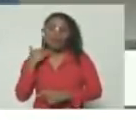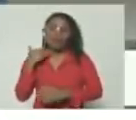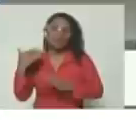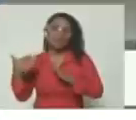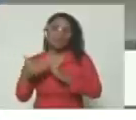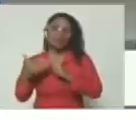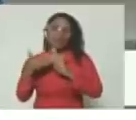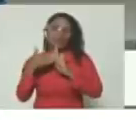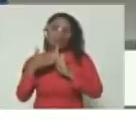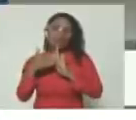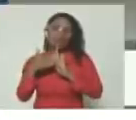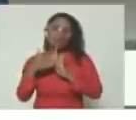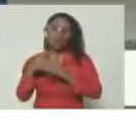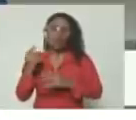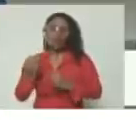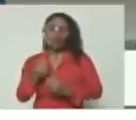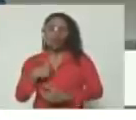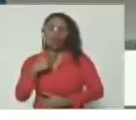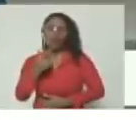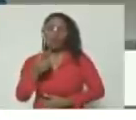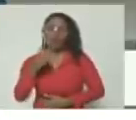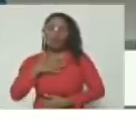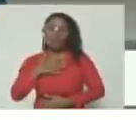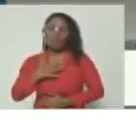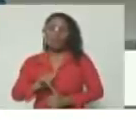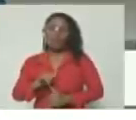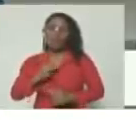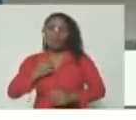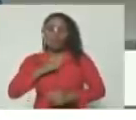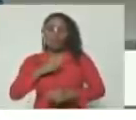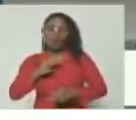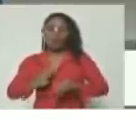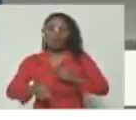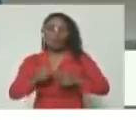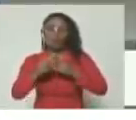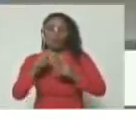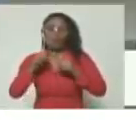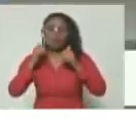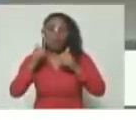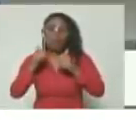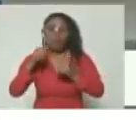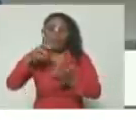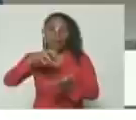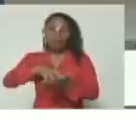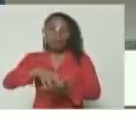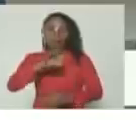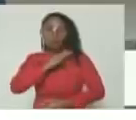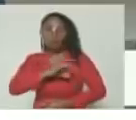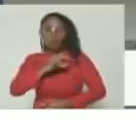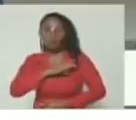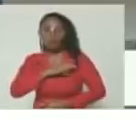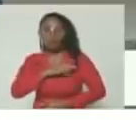Como dijo Nicolás Ernesto, nosotros construimos un estado de bienestar social con el comandante Chávez.